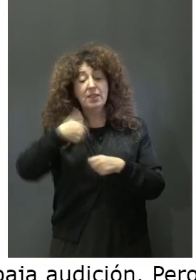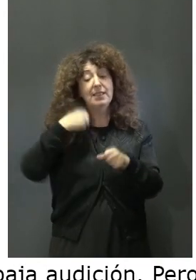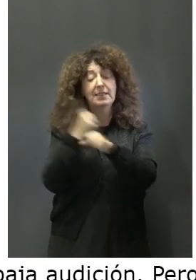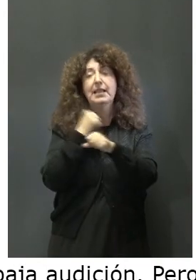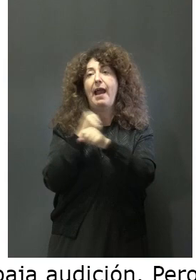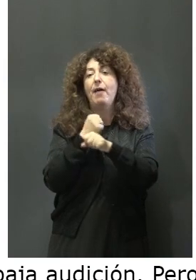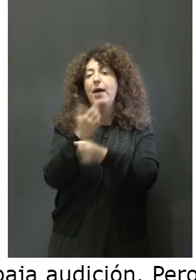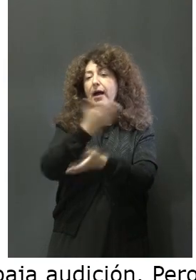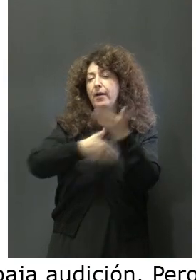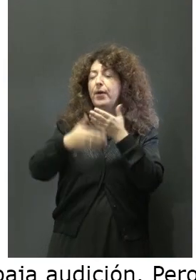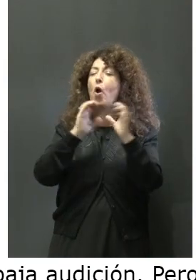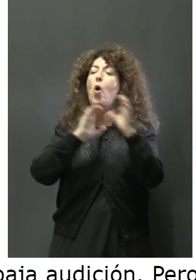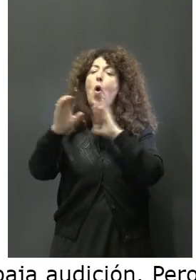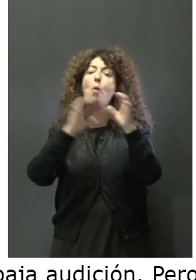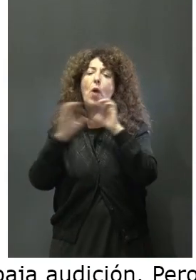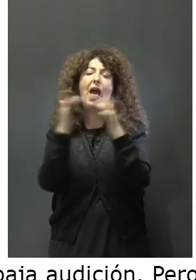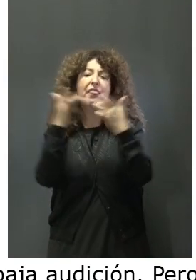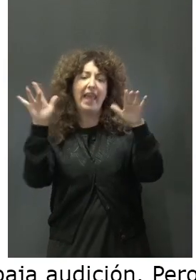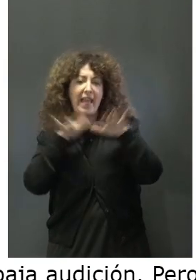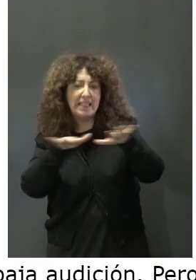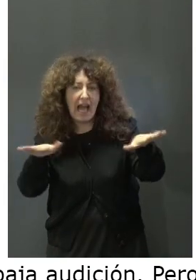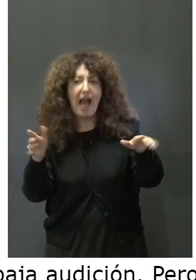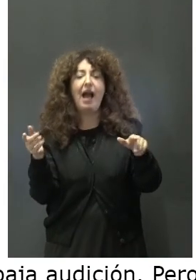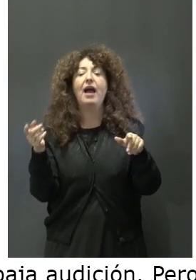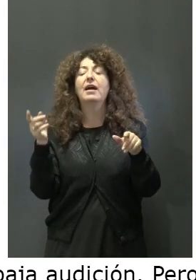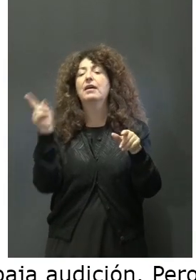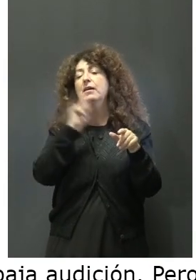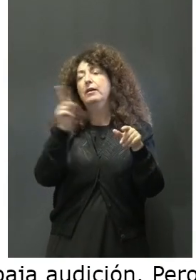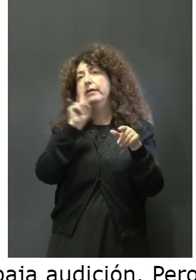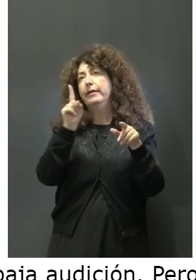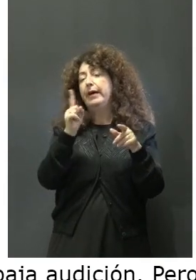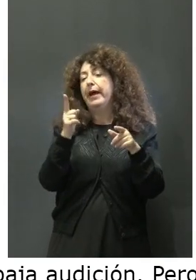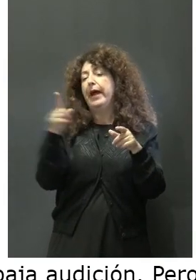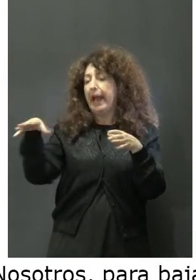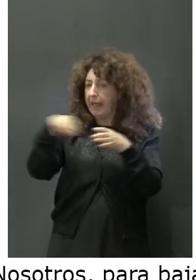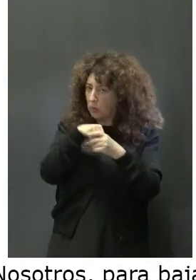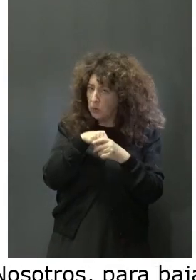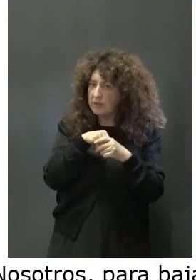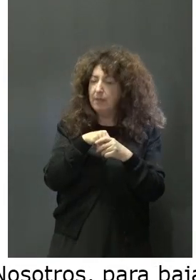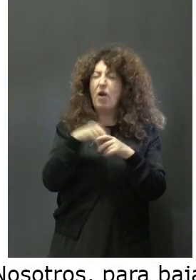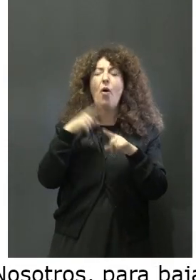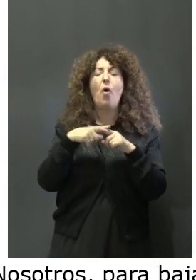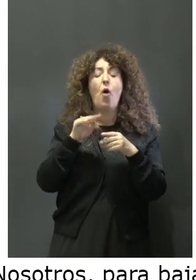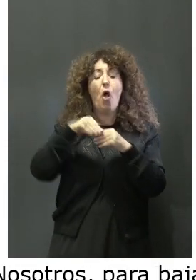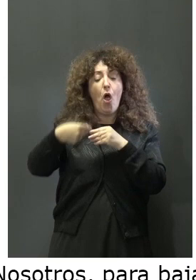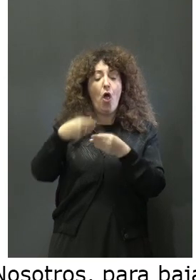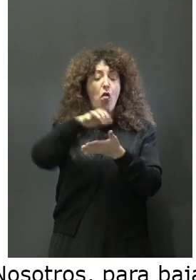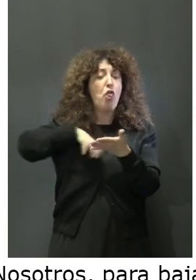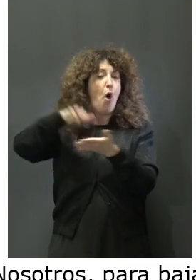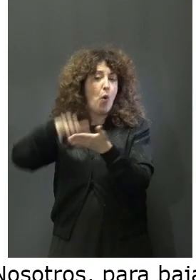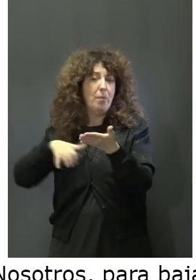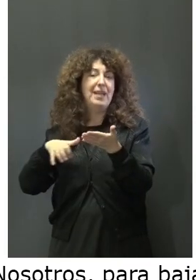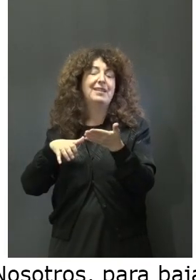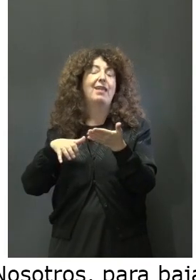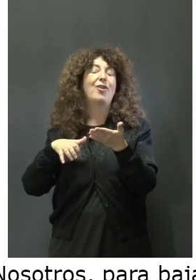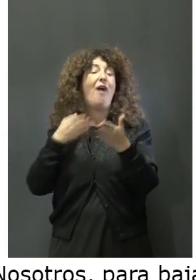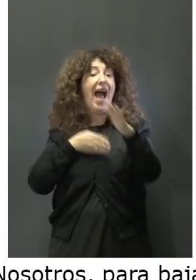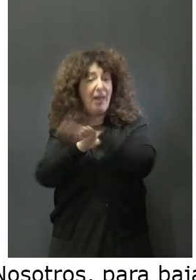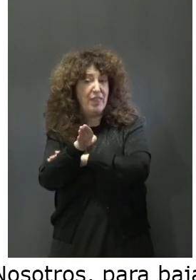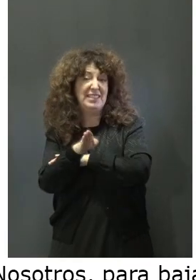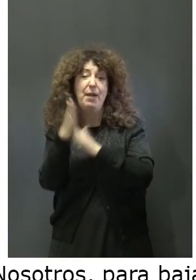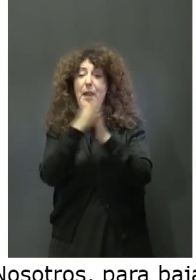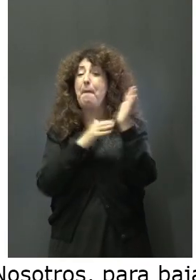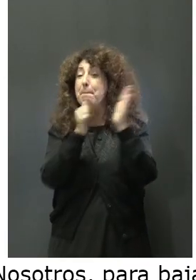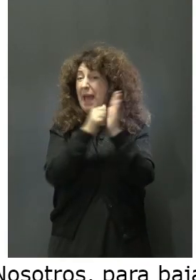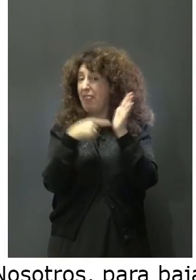por ejemplo, en la comunicación digital inclusiva, esa documentación accesible que llamamos, por los PDF y demás, obviamente